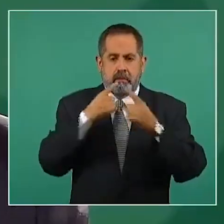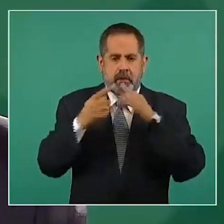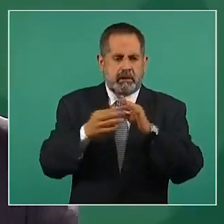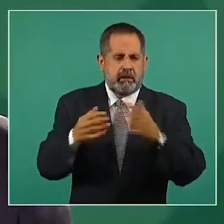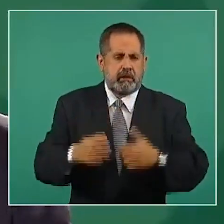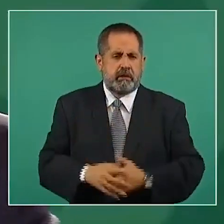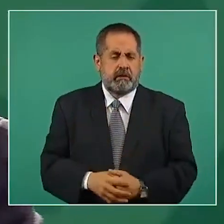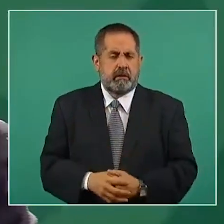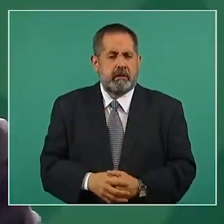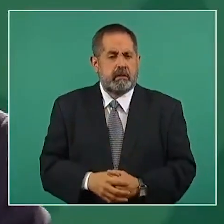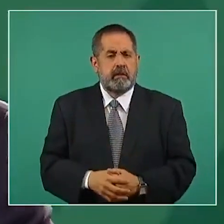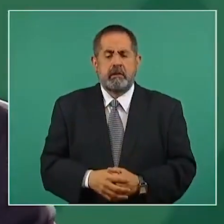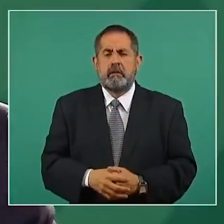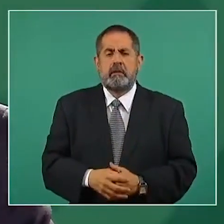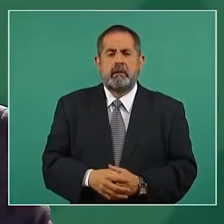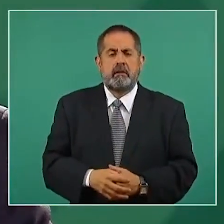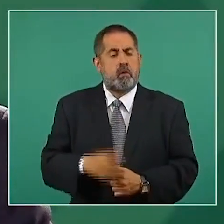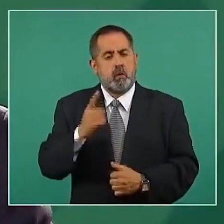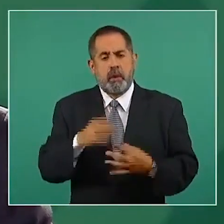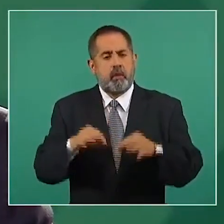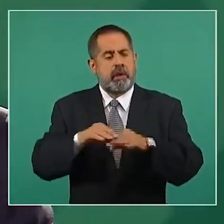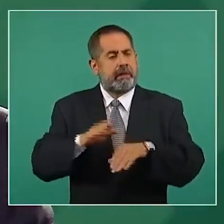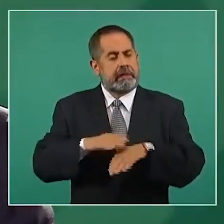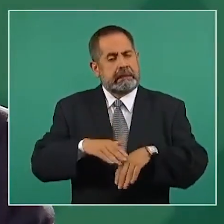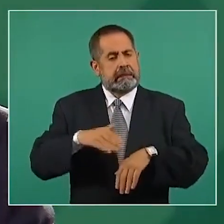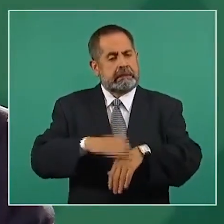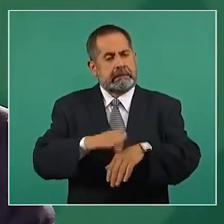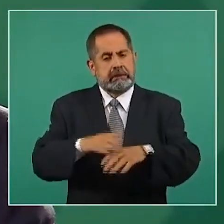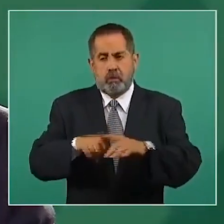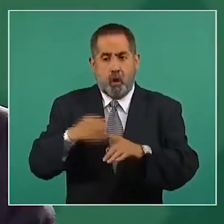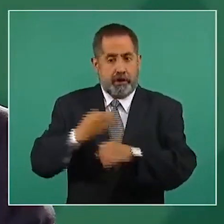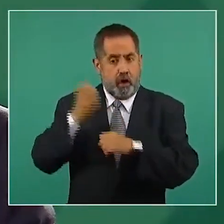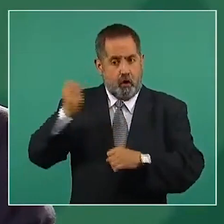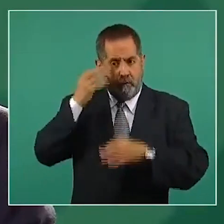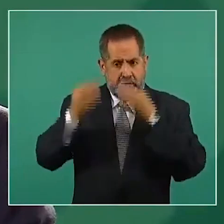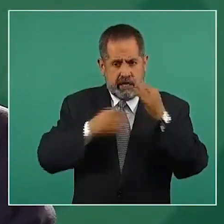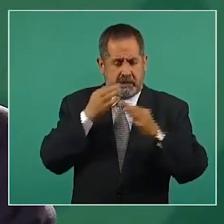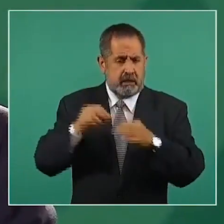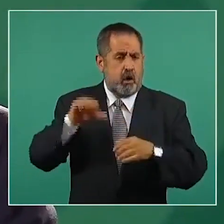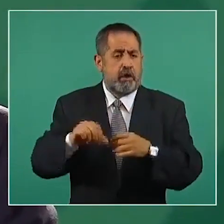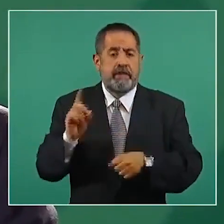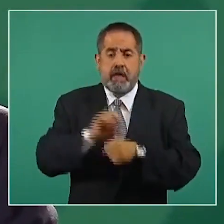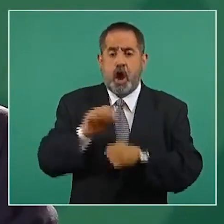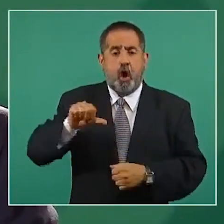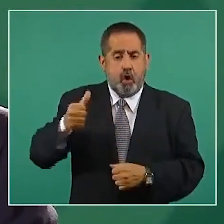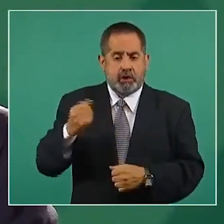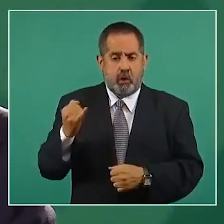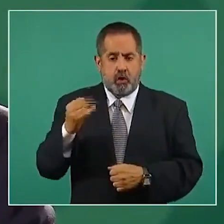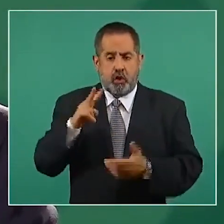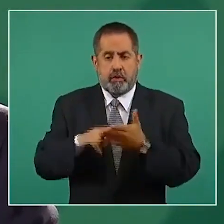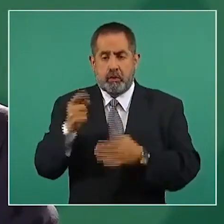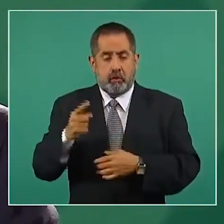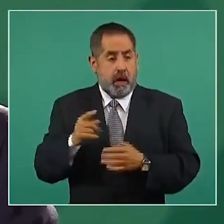presente lo que sigue. Insistimos al inicio de esta conferencia, hoy 11 de junio de 2021,